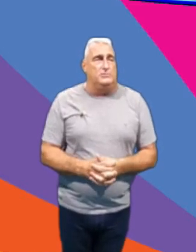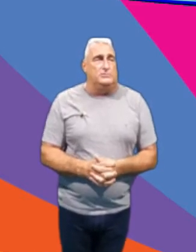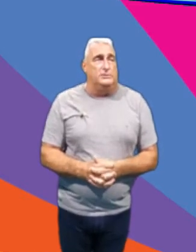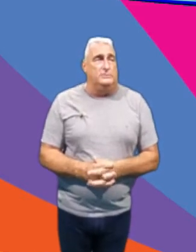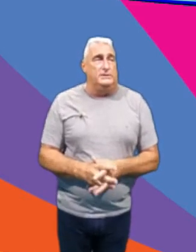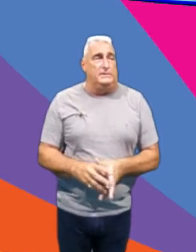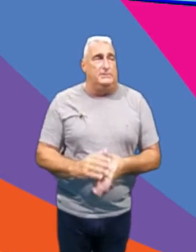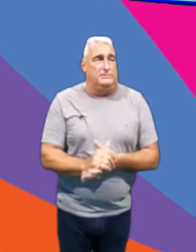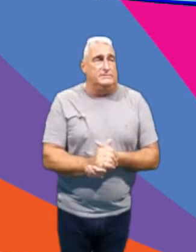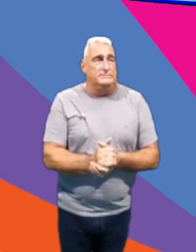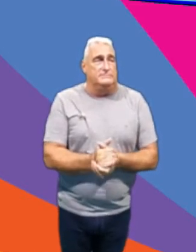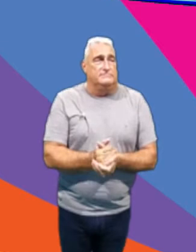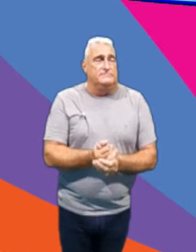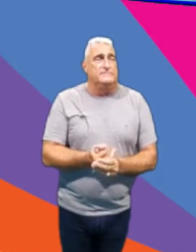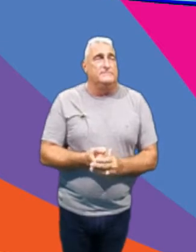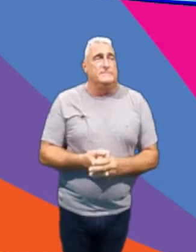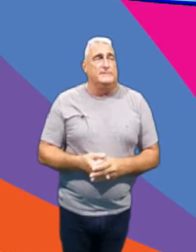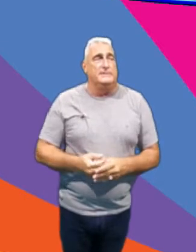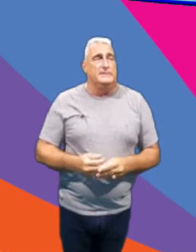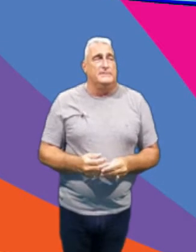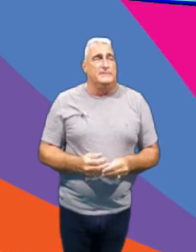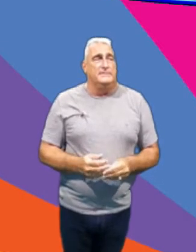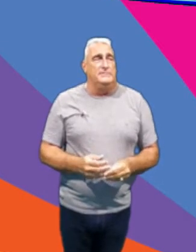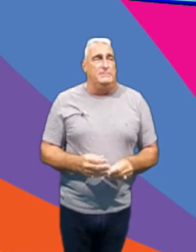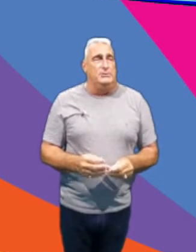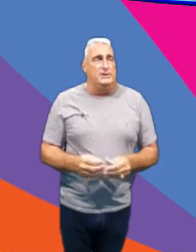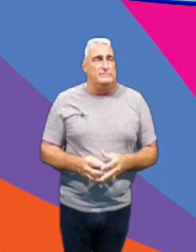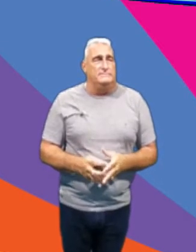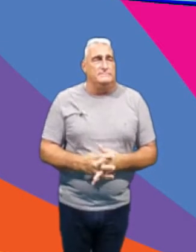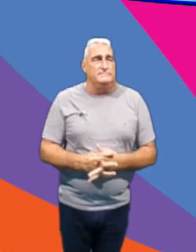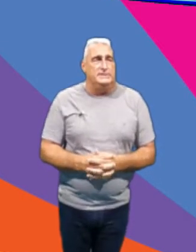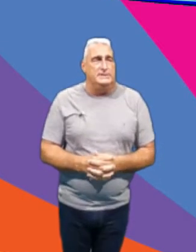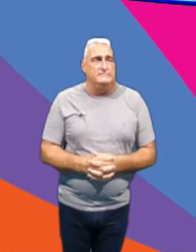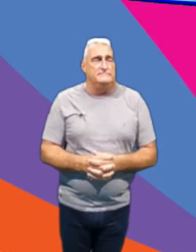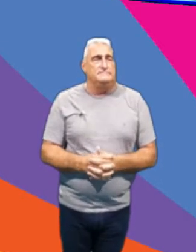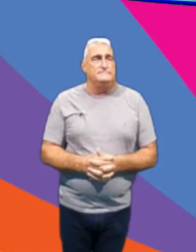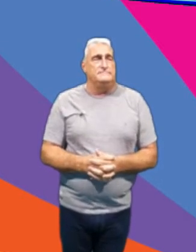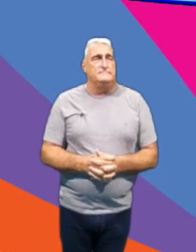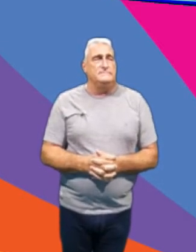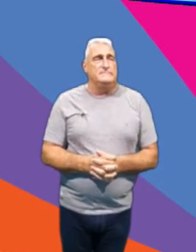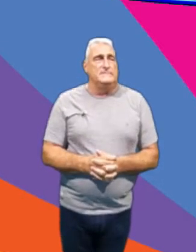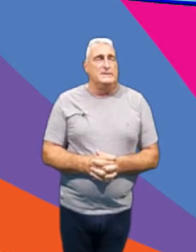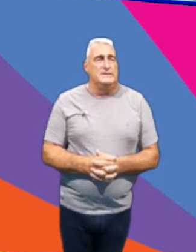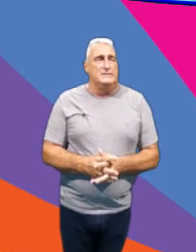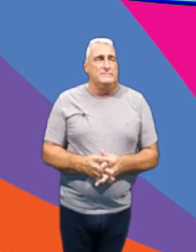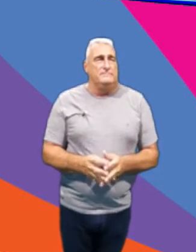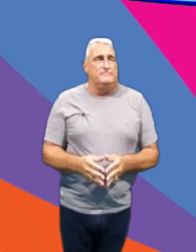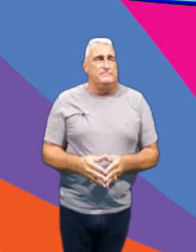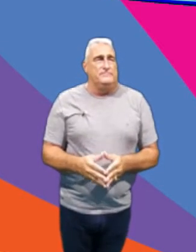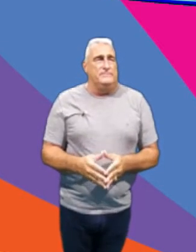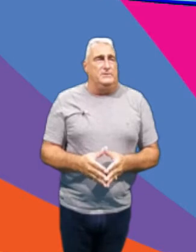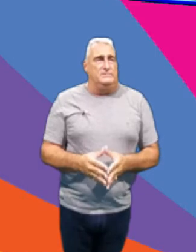¿Dónde robó los votos? ¿Dónde? Dígamelo, eso. Otra mujer, nada más, no me pida más. De una mujer, sí. Aparte, no lo digo yo,